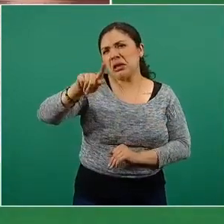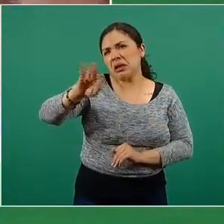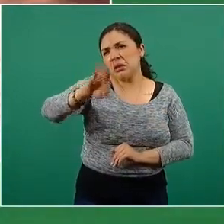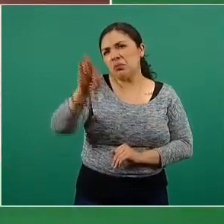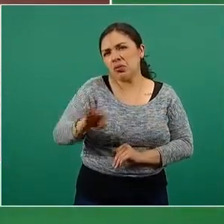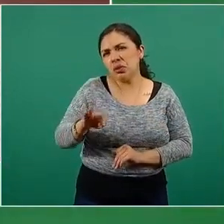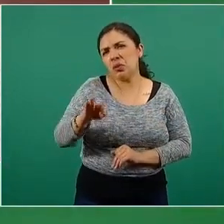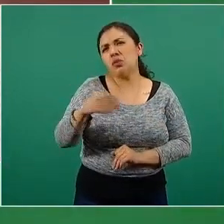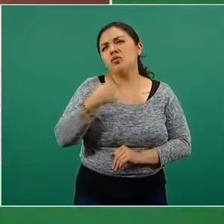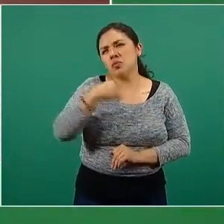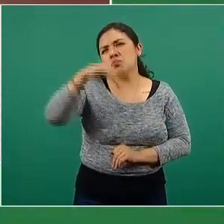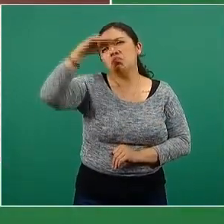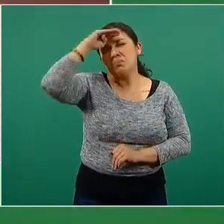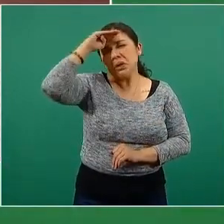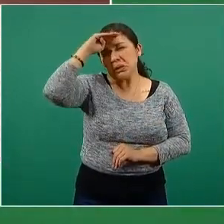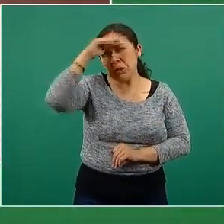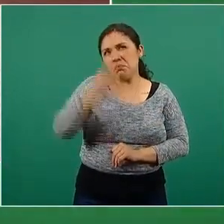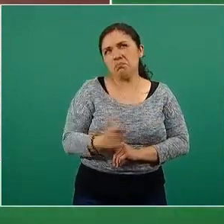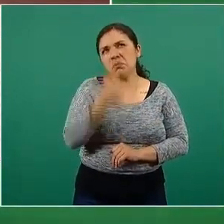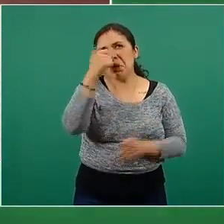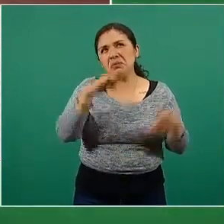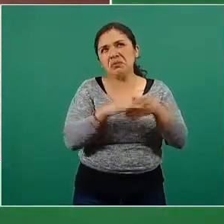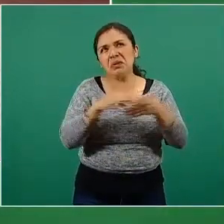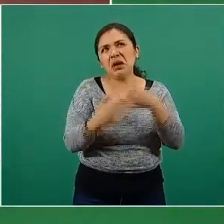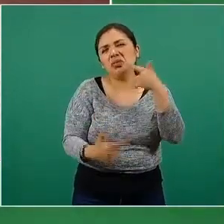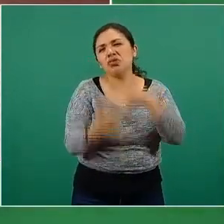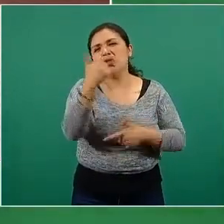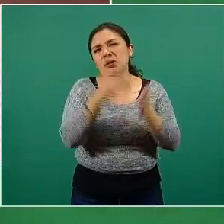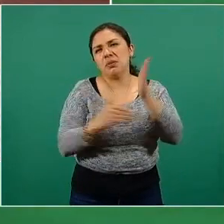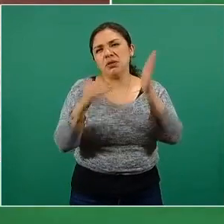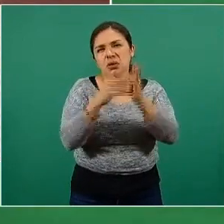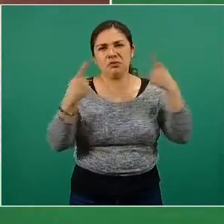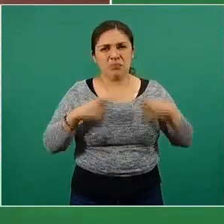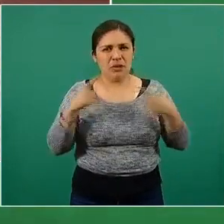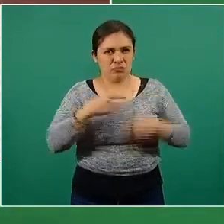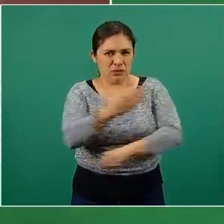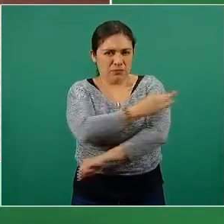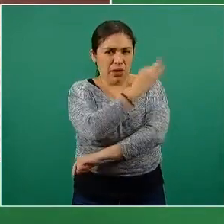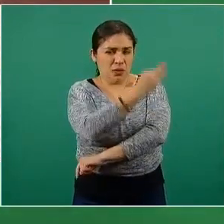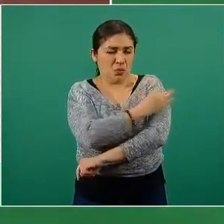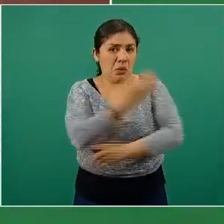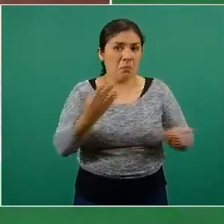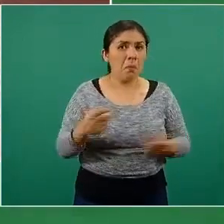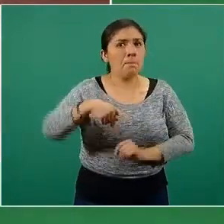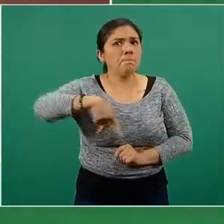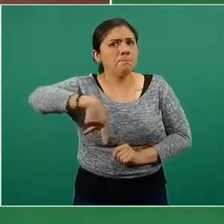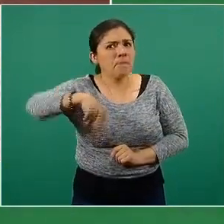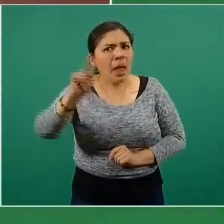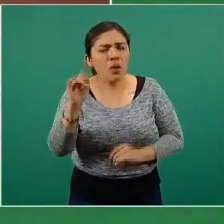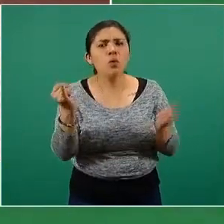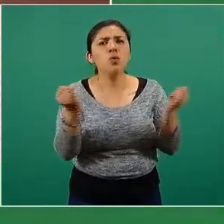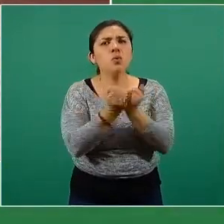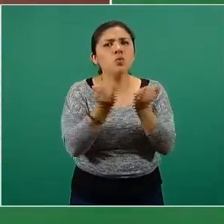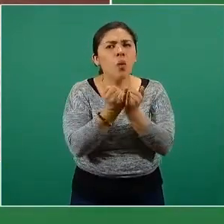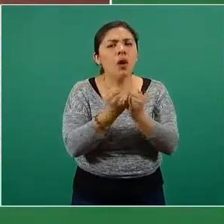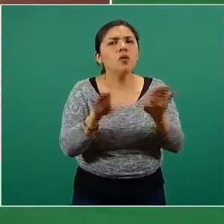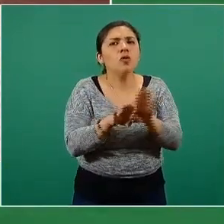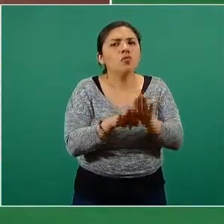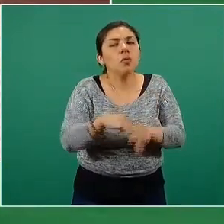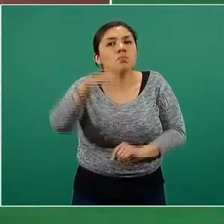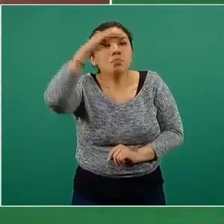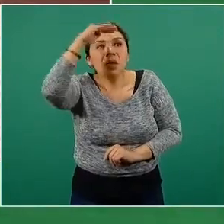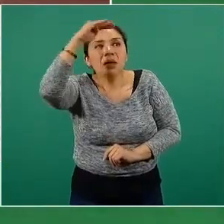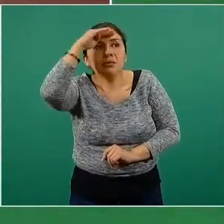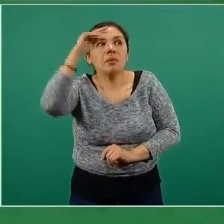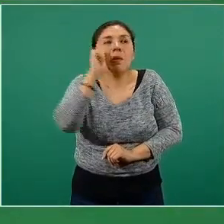habíamos tenido una meta original de cerca de 12 millones, sin embargo también por la expectativa y